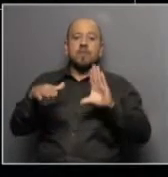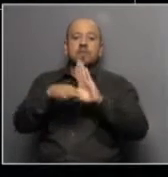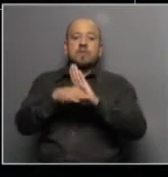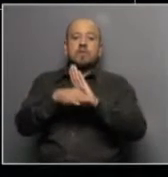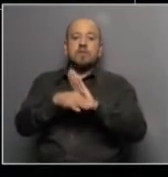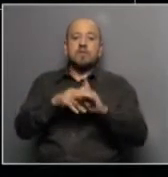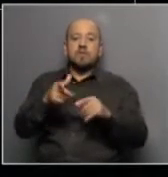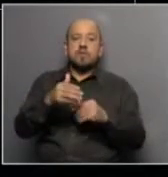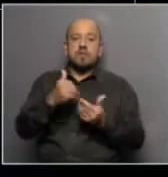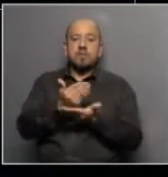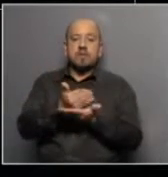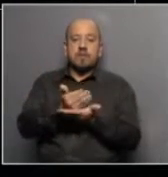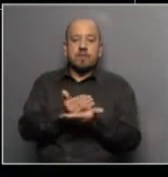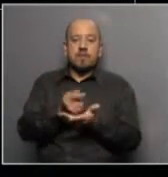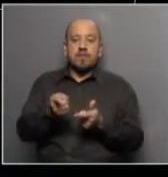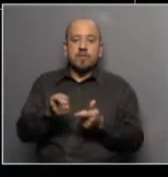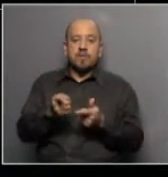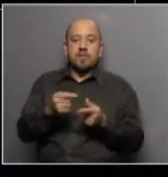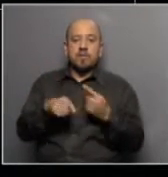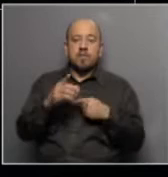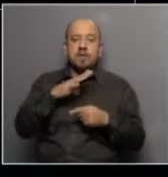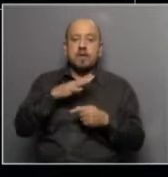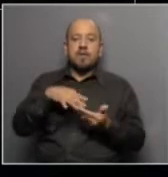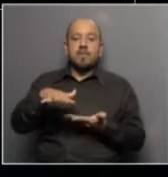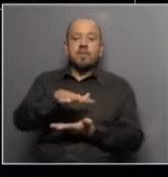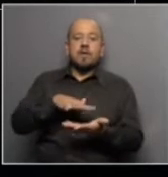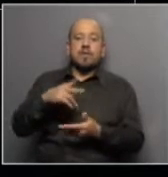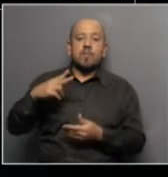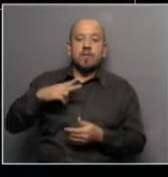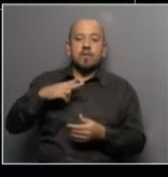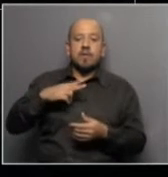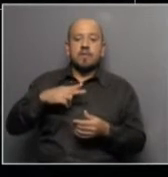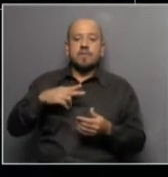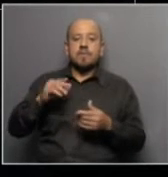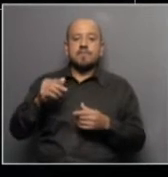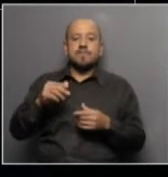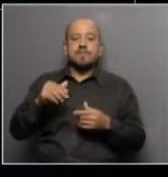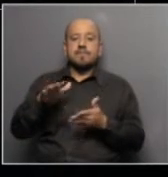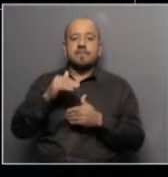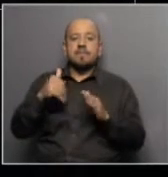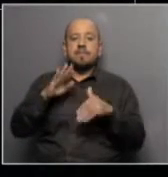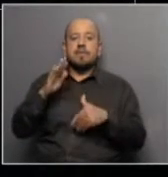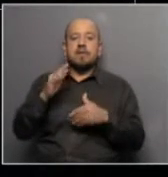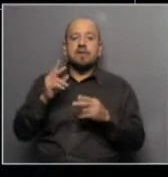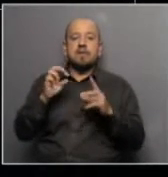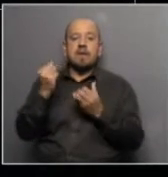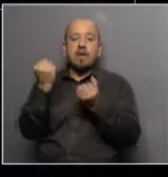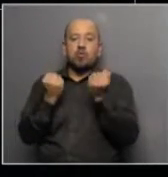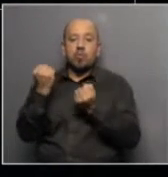en estos departamentos donde está mayormente presente barrios privados, que son en las zonas de mayor desarrollo económico